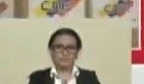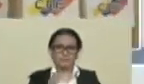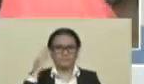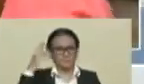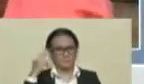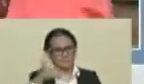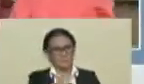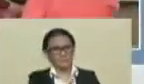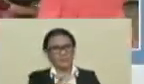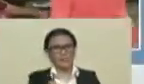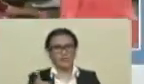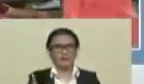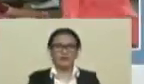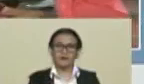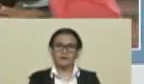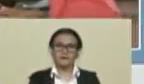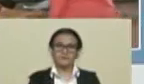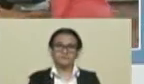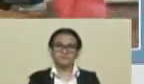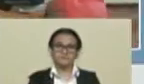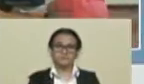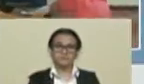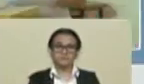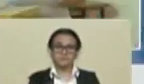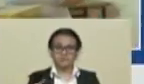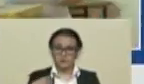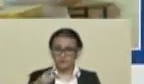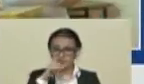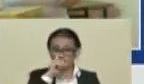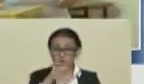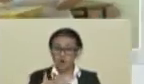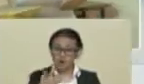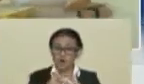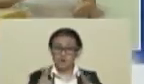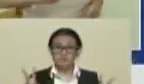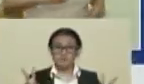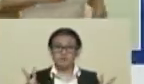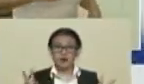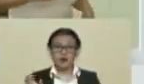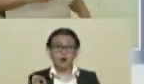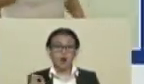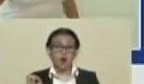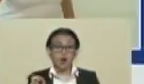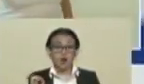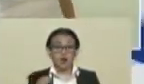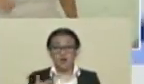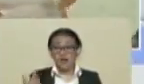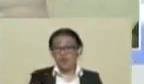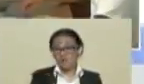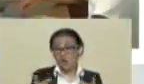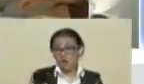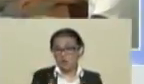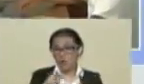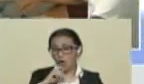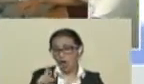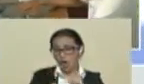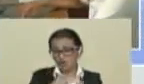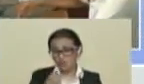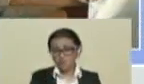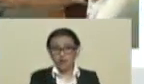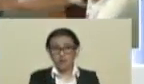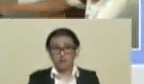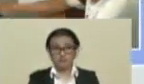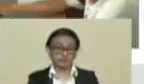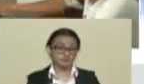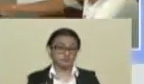estamos haciendo en este acto electoral. Si en los próximos años queremos paz o queremos confrontación, odio, guarimba. Ese